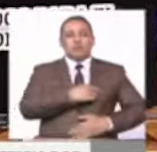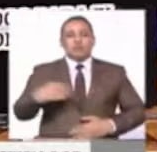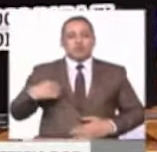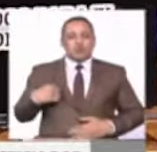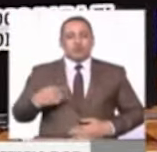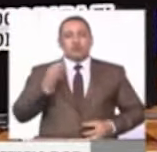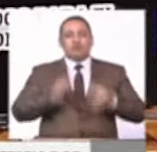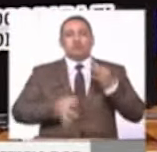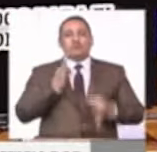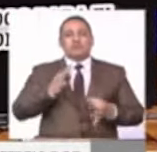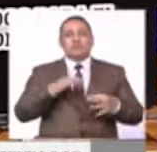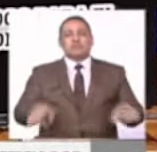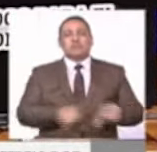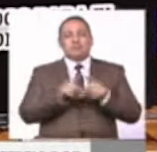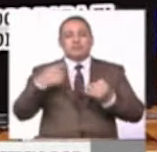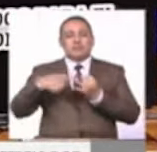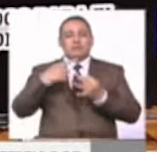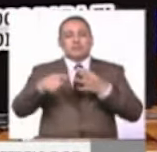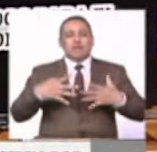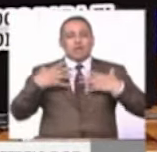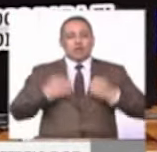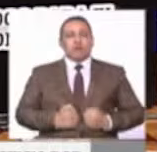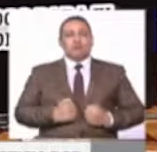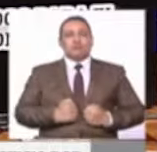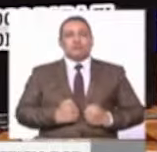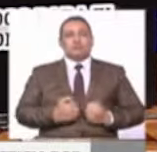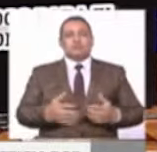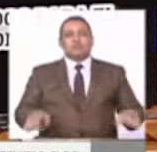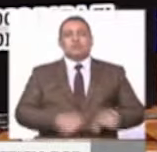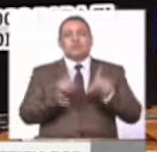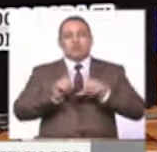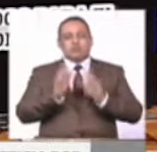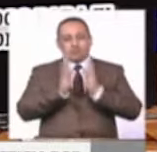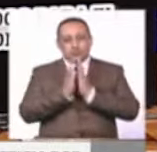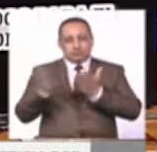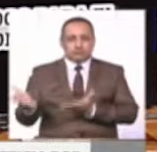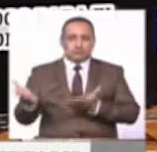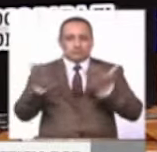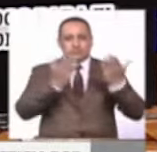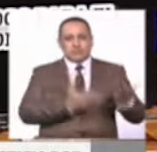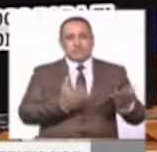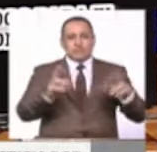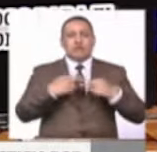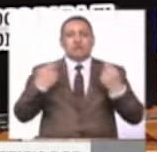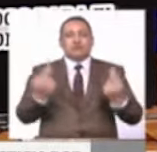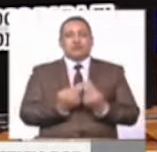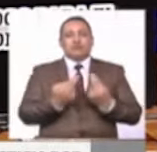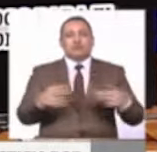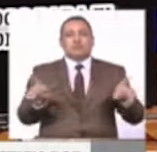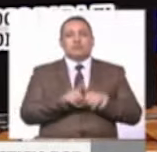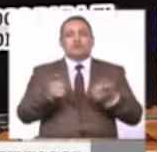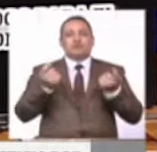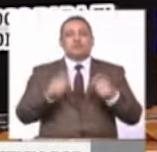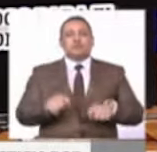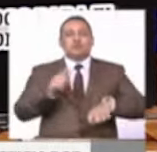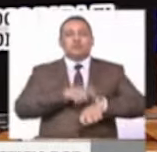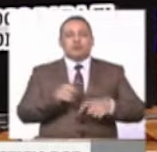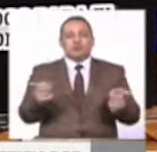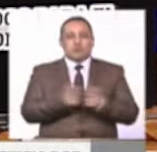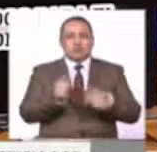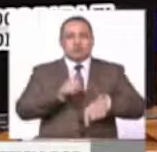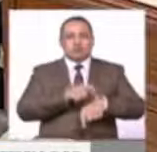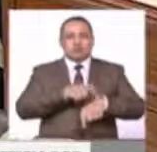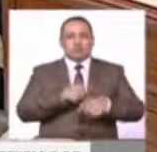de justicia y a sus respectivos abogados a abandonar la sala de sesiones se suspende la sesión por